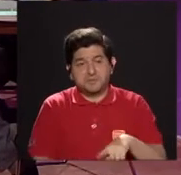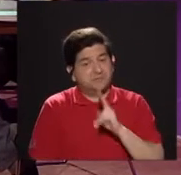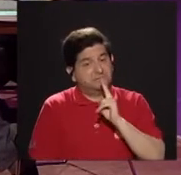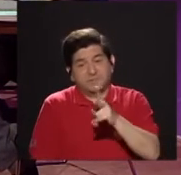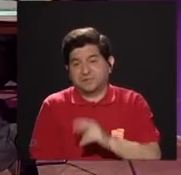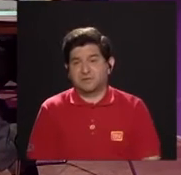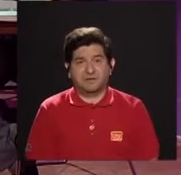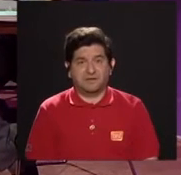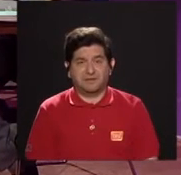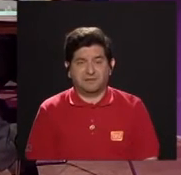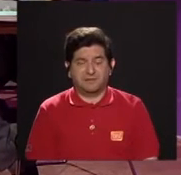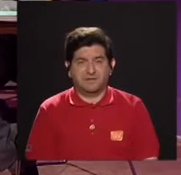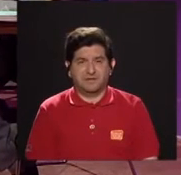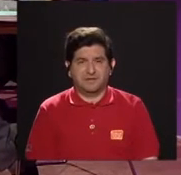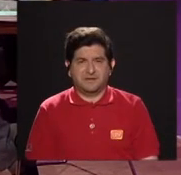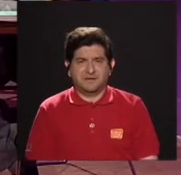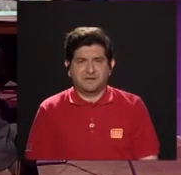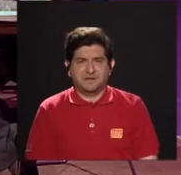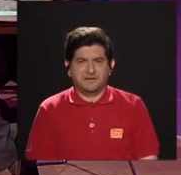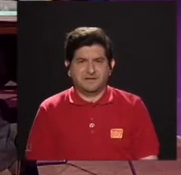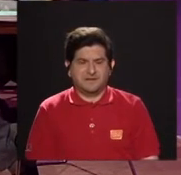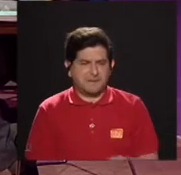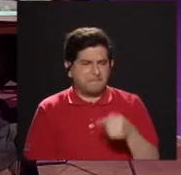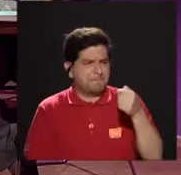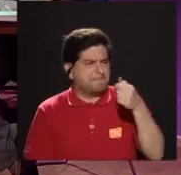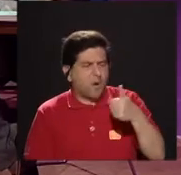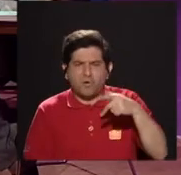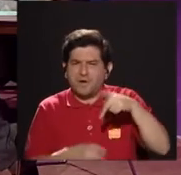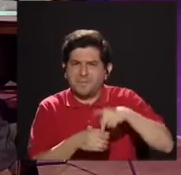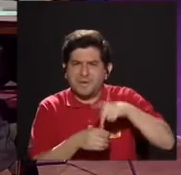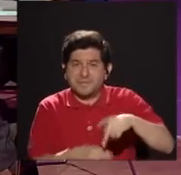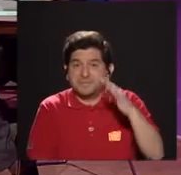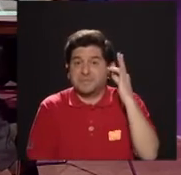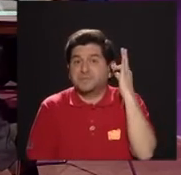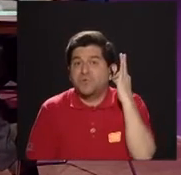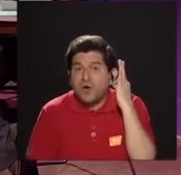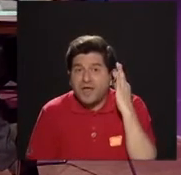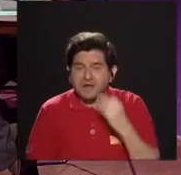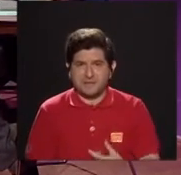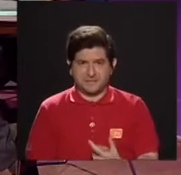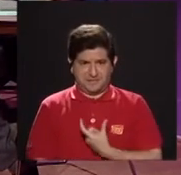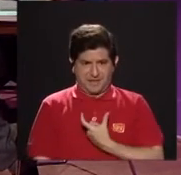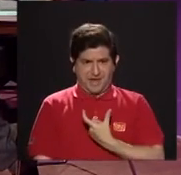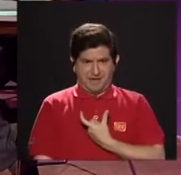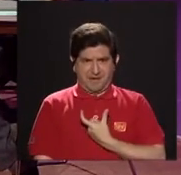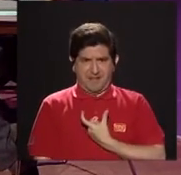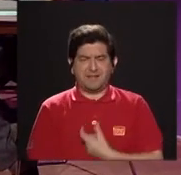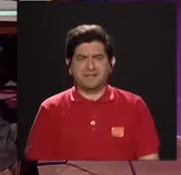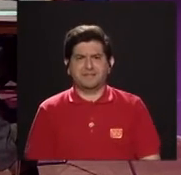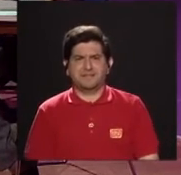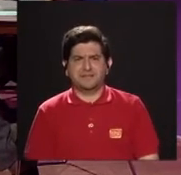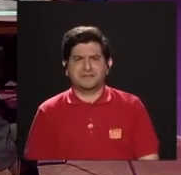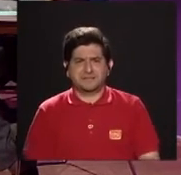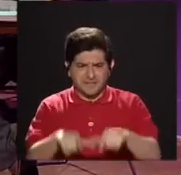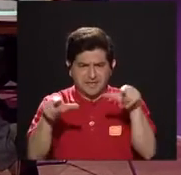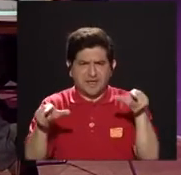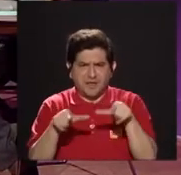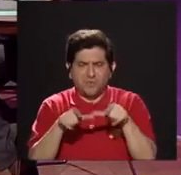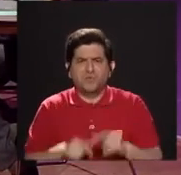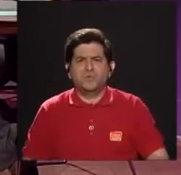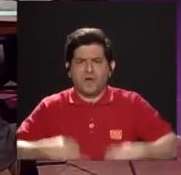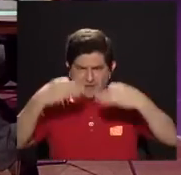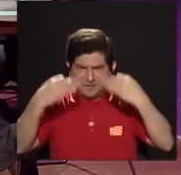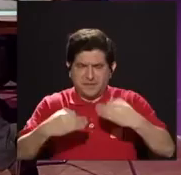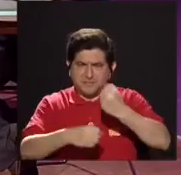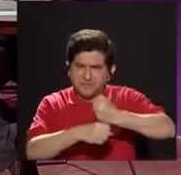realidad. ¿Cómo analizamos eso de esa poca participación de mujeres en alcaldías, en los puestos que tienen lugar de decisión? Porque